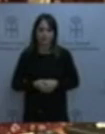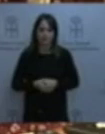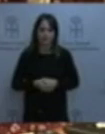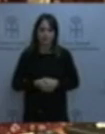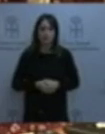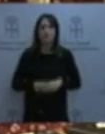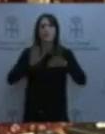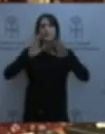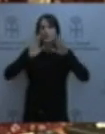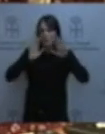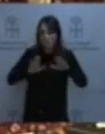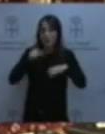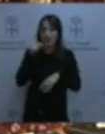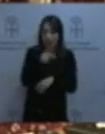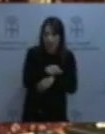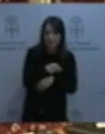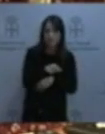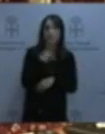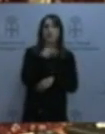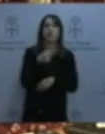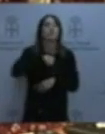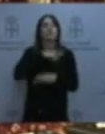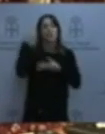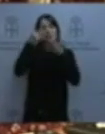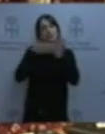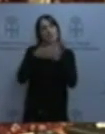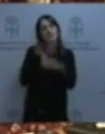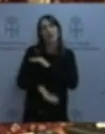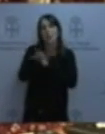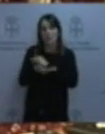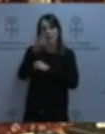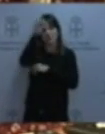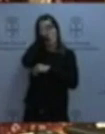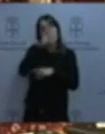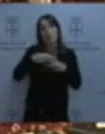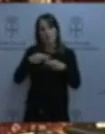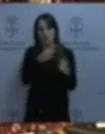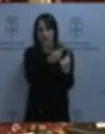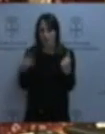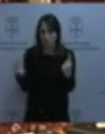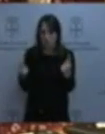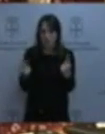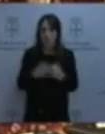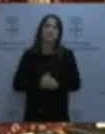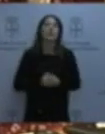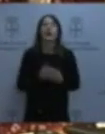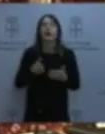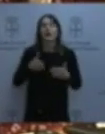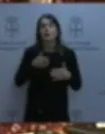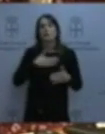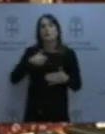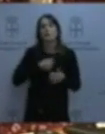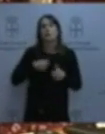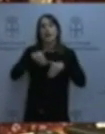Pero ahí creemos que, que es fundamental la posición política que van a tomar cada uno de ellos, ¿no? Nuestro candidato estuvo 30 años